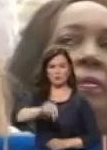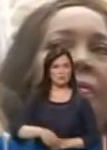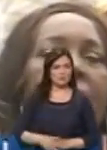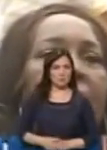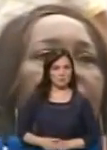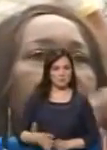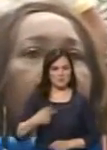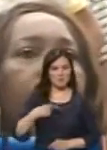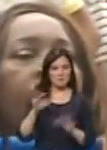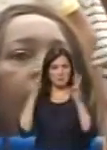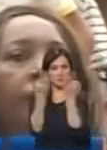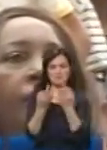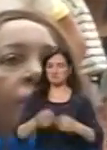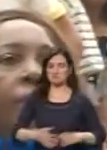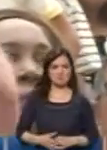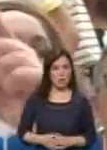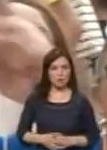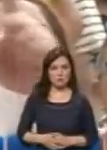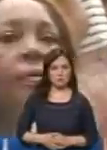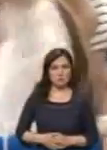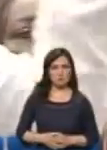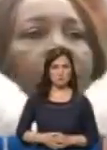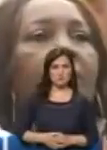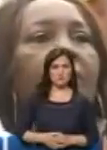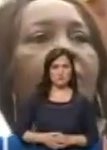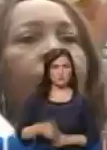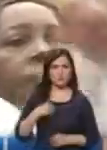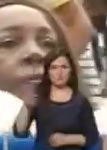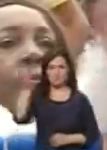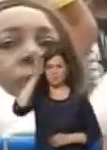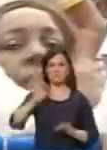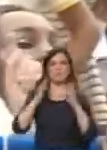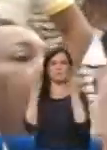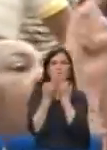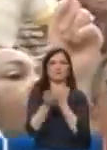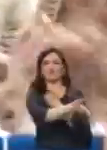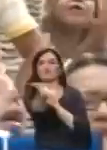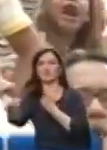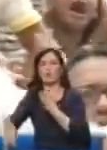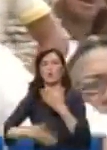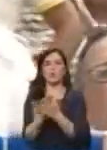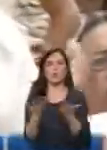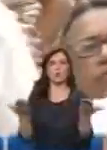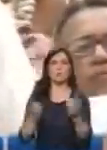es solamente mi familia, es de mi gran familia, que son ustedes.